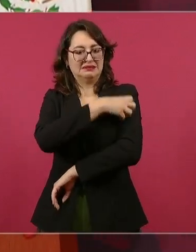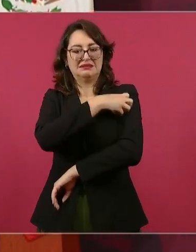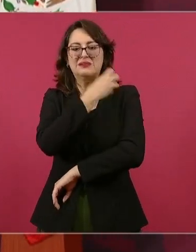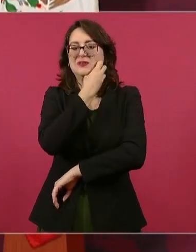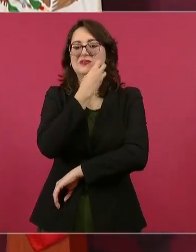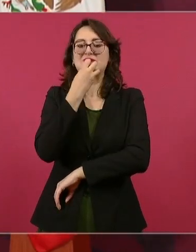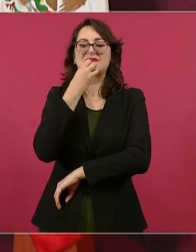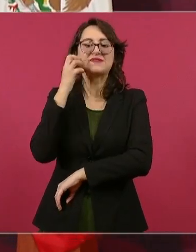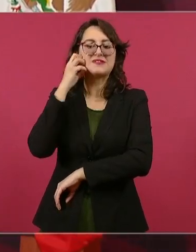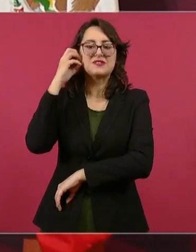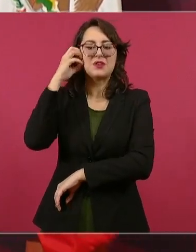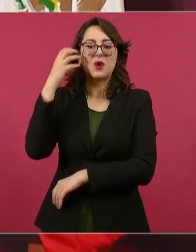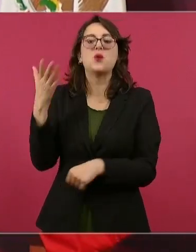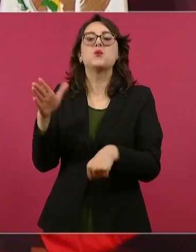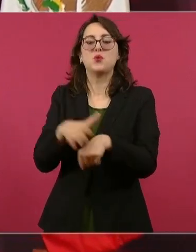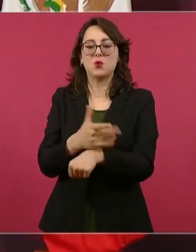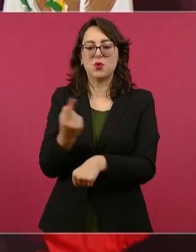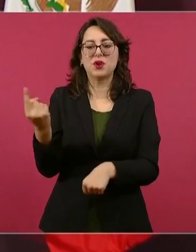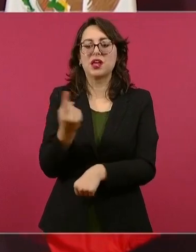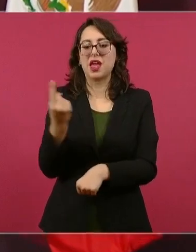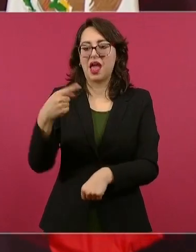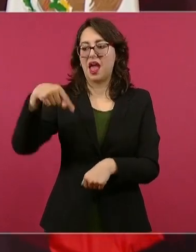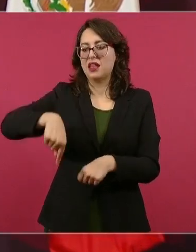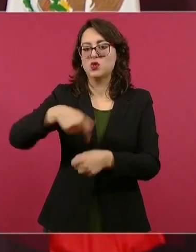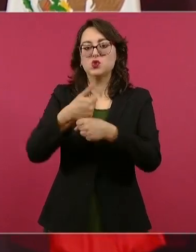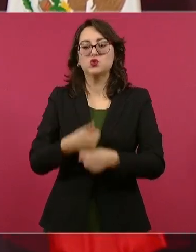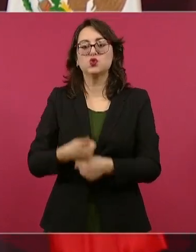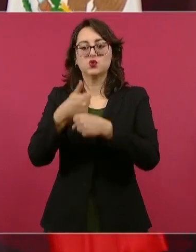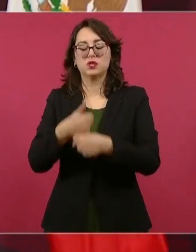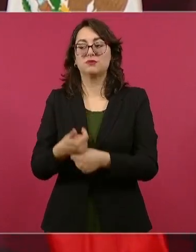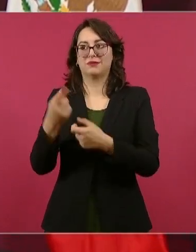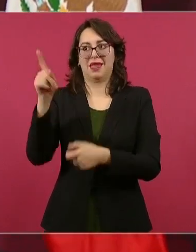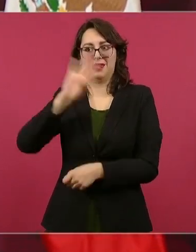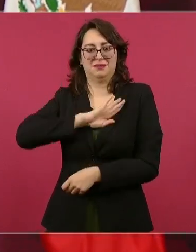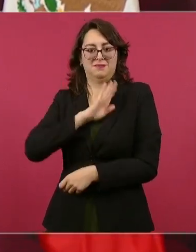no sabían cómo enfrentarla porque era una enfermedad desconocida.